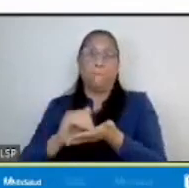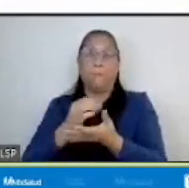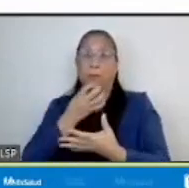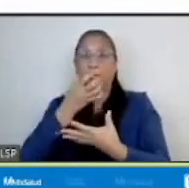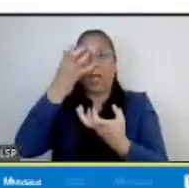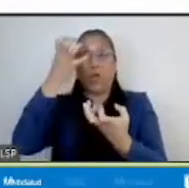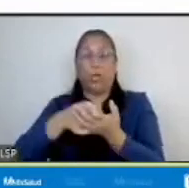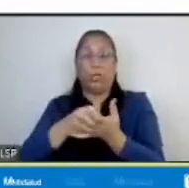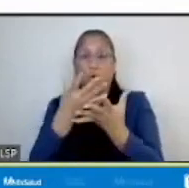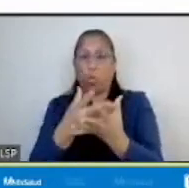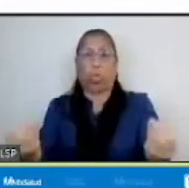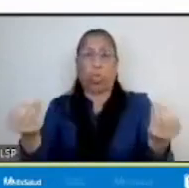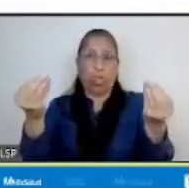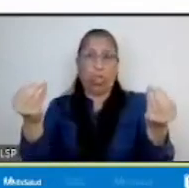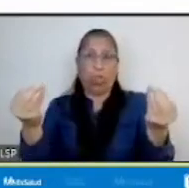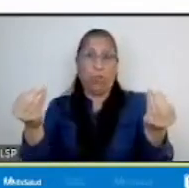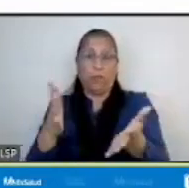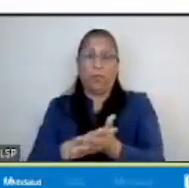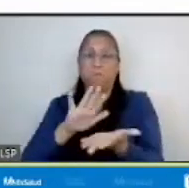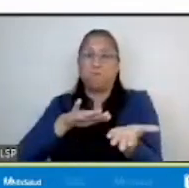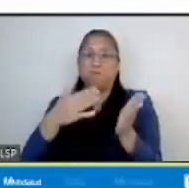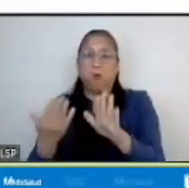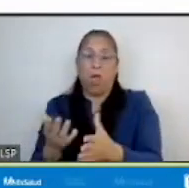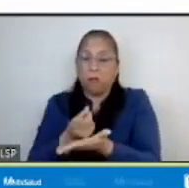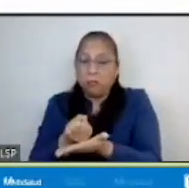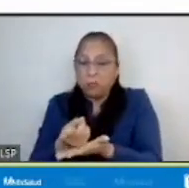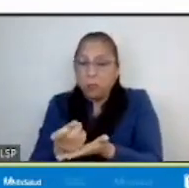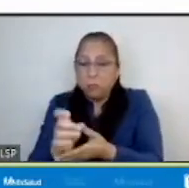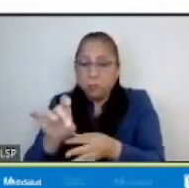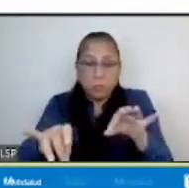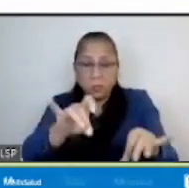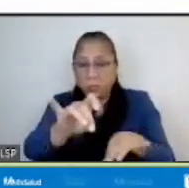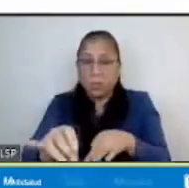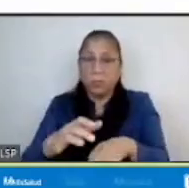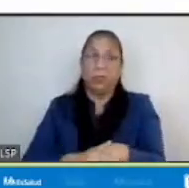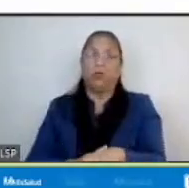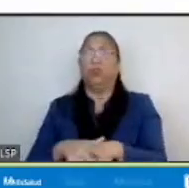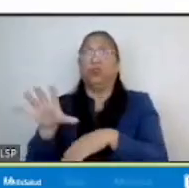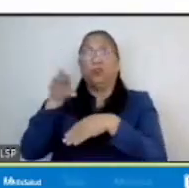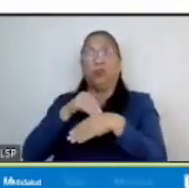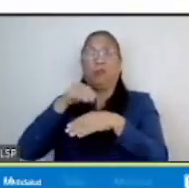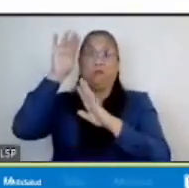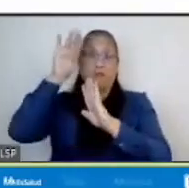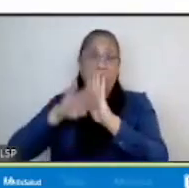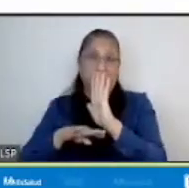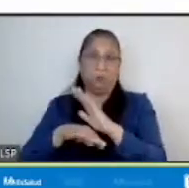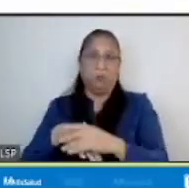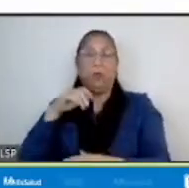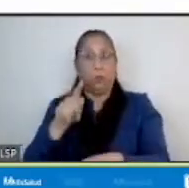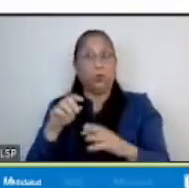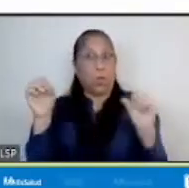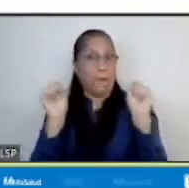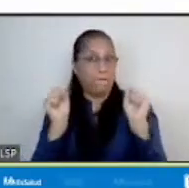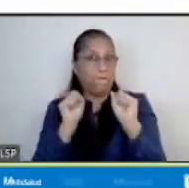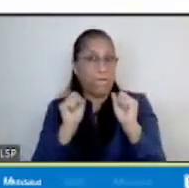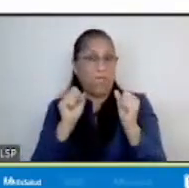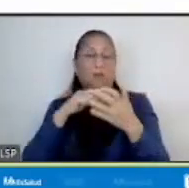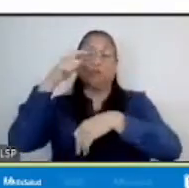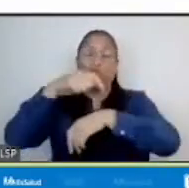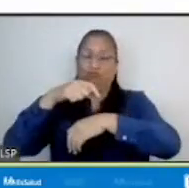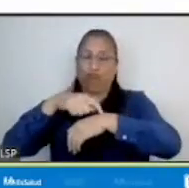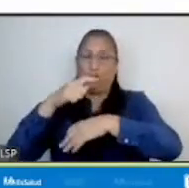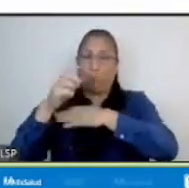más fácilmente y mueren los virus que están ahí en las gotitas, por lo tanto nos contagiamos menos. Entonces, el invierno es una época del año en